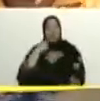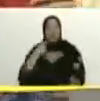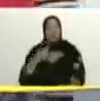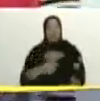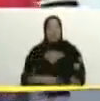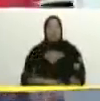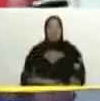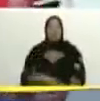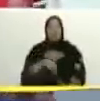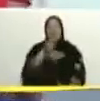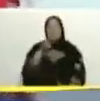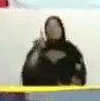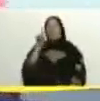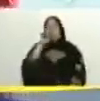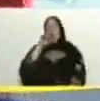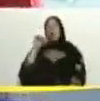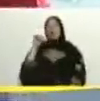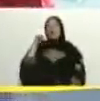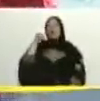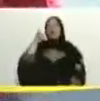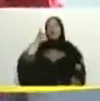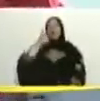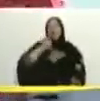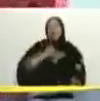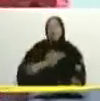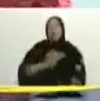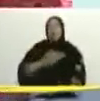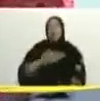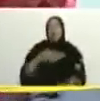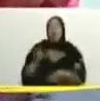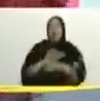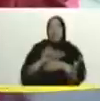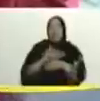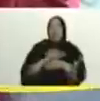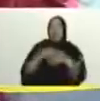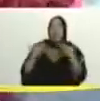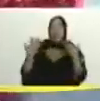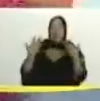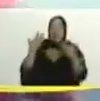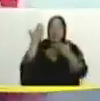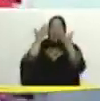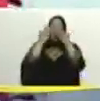que 21 años han pasado como un abrir y cerrar de ojos.